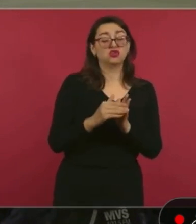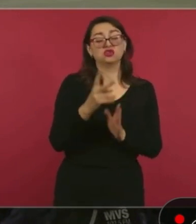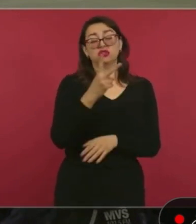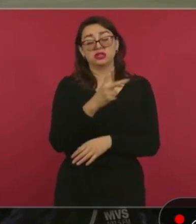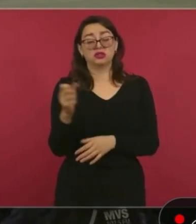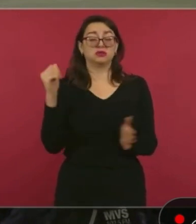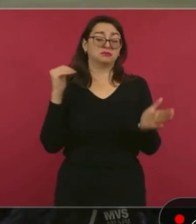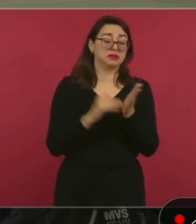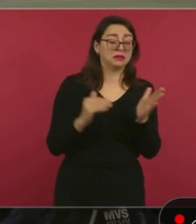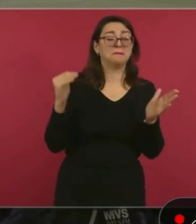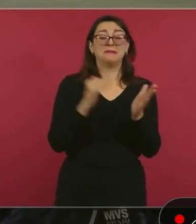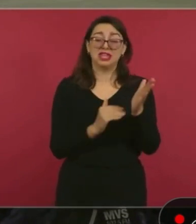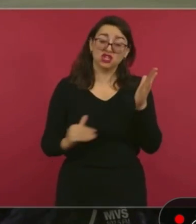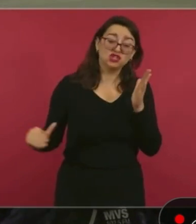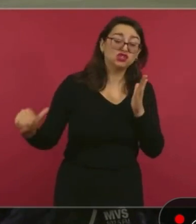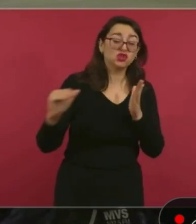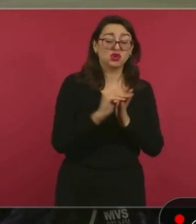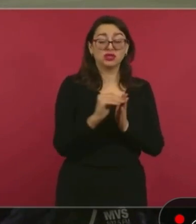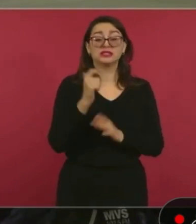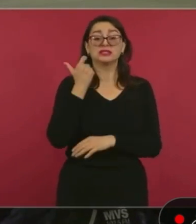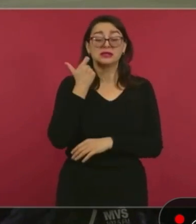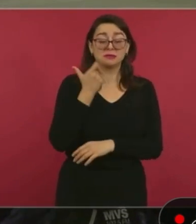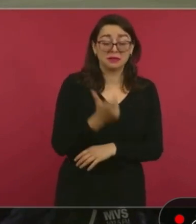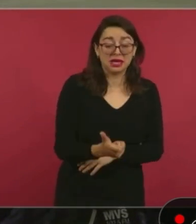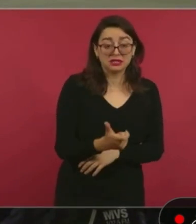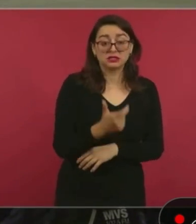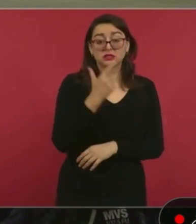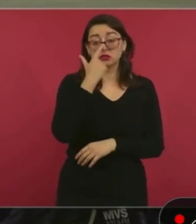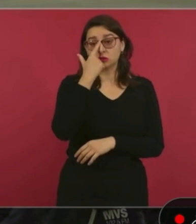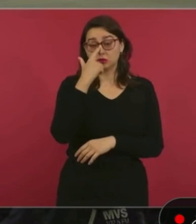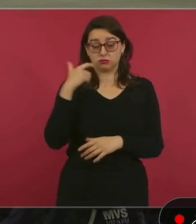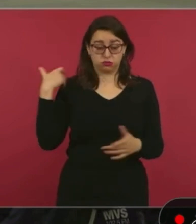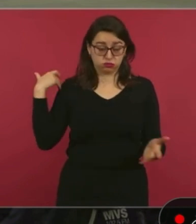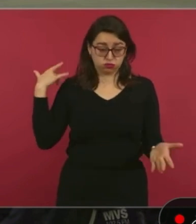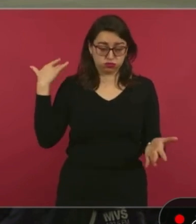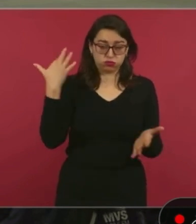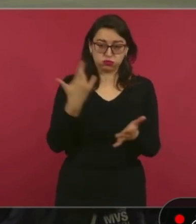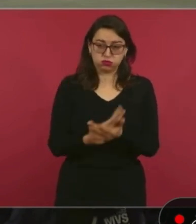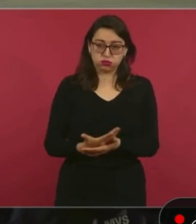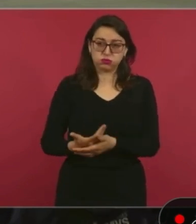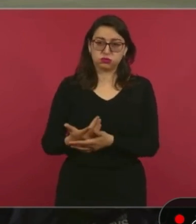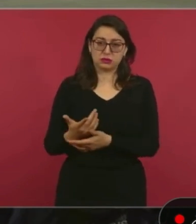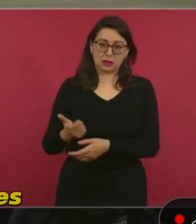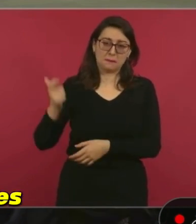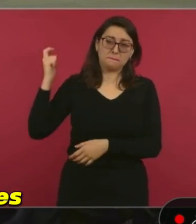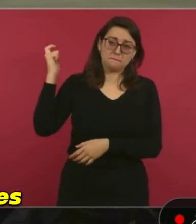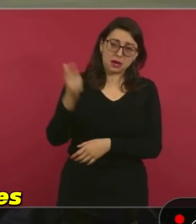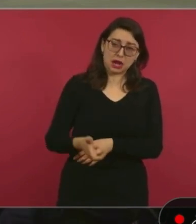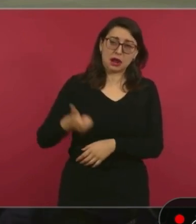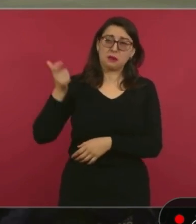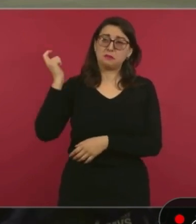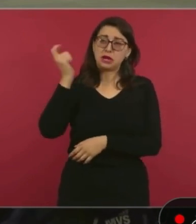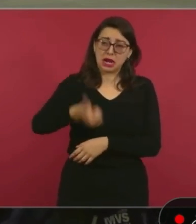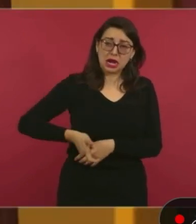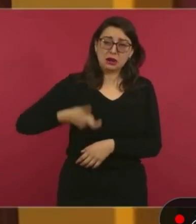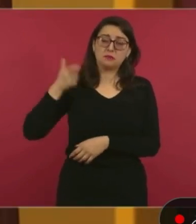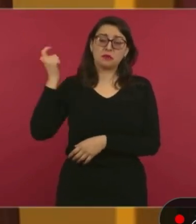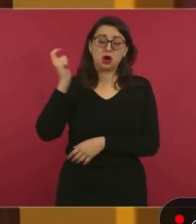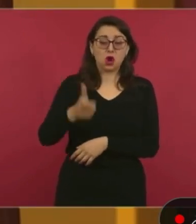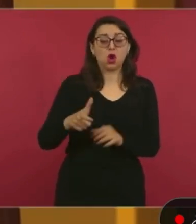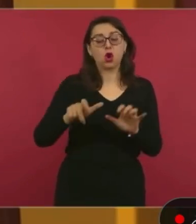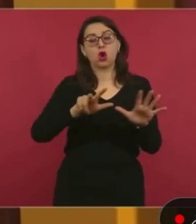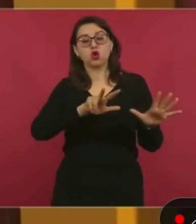pesos y de 1995 a la fecha se han destinado solo para pagar intereses más